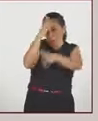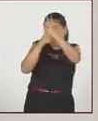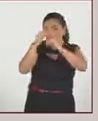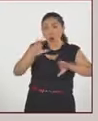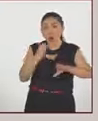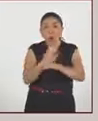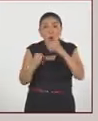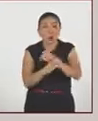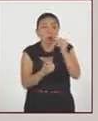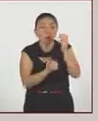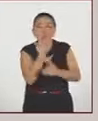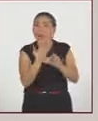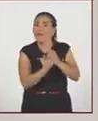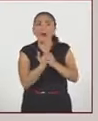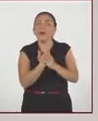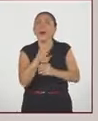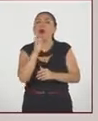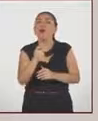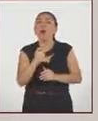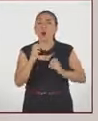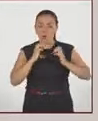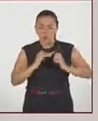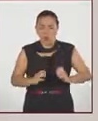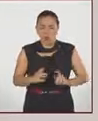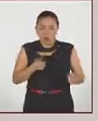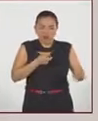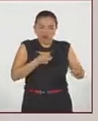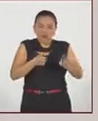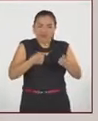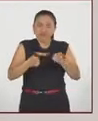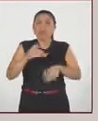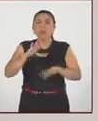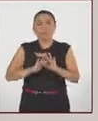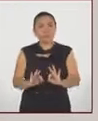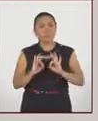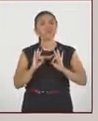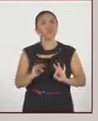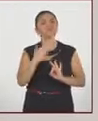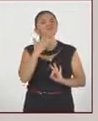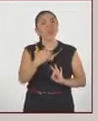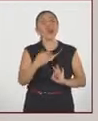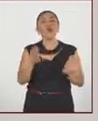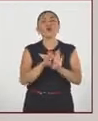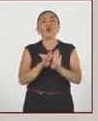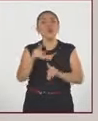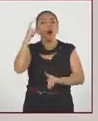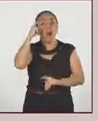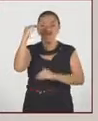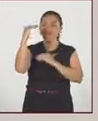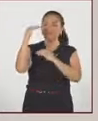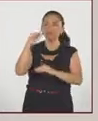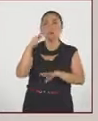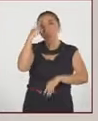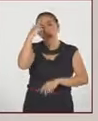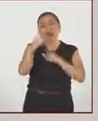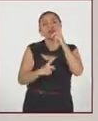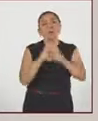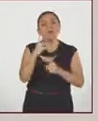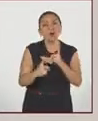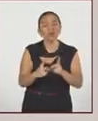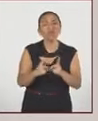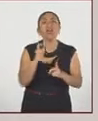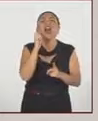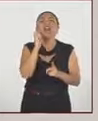se va haciendo una coordinación más refinada, va haciendo una maduración deportiva. ¿Qué es esa coordinación más